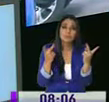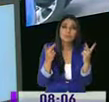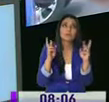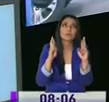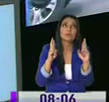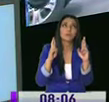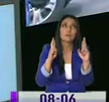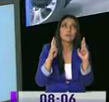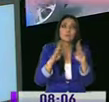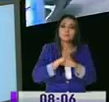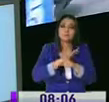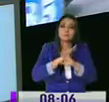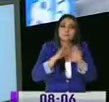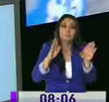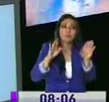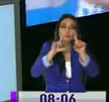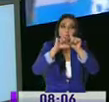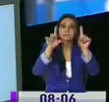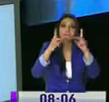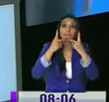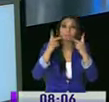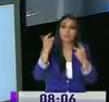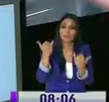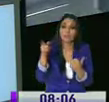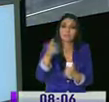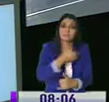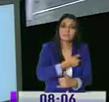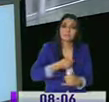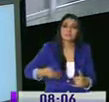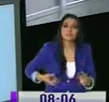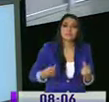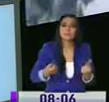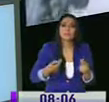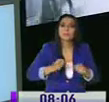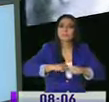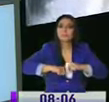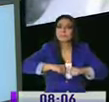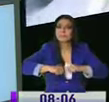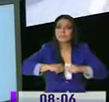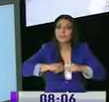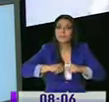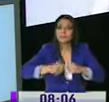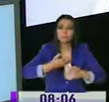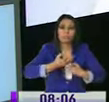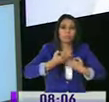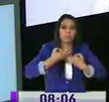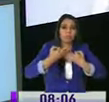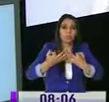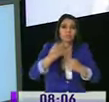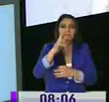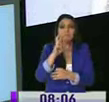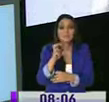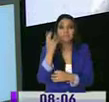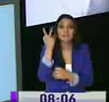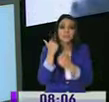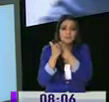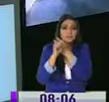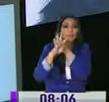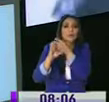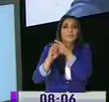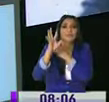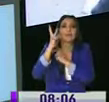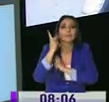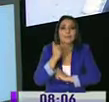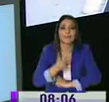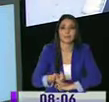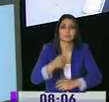rato la presidencia actual tratar de agilizar porque es una maraña esta demora 30 a 40 días en fin para que no